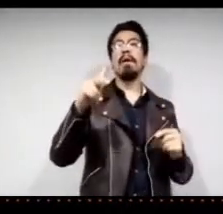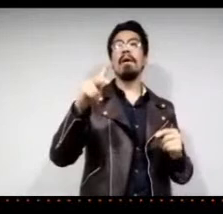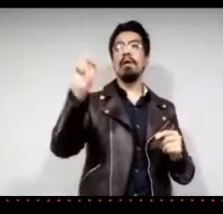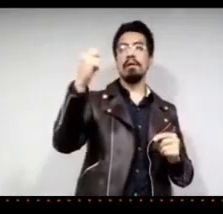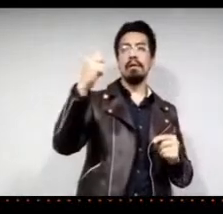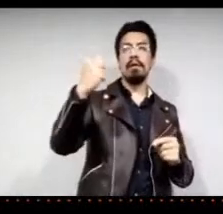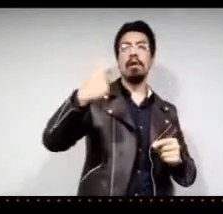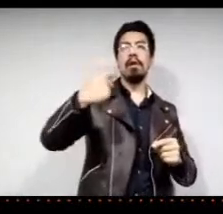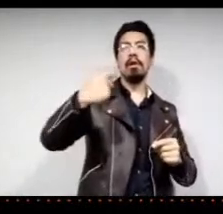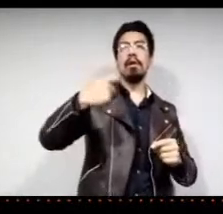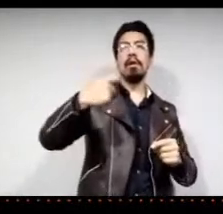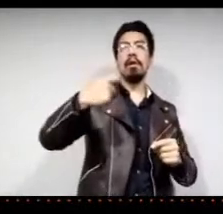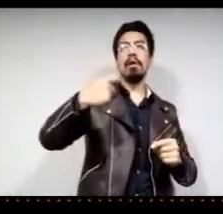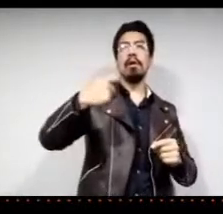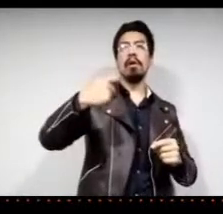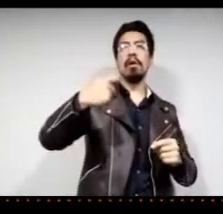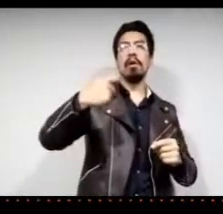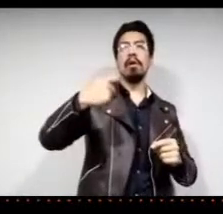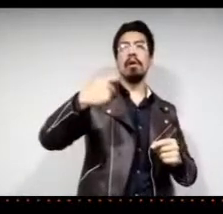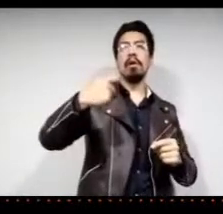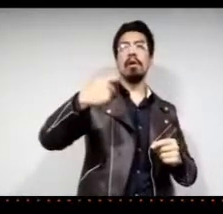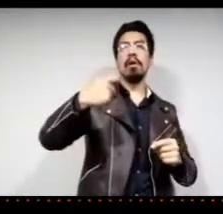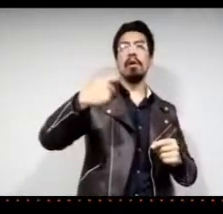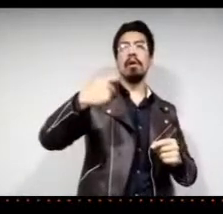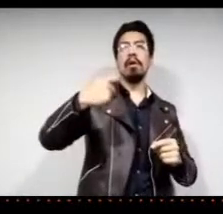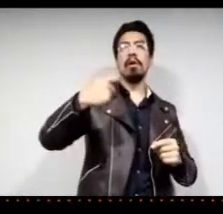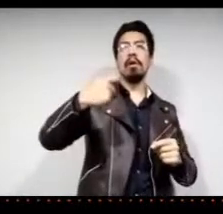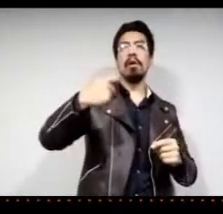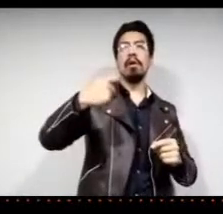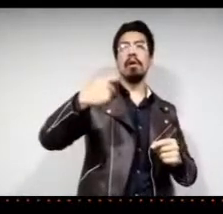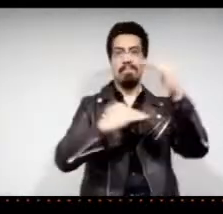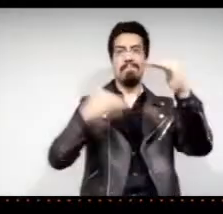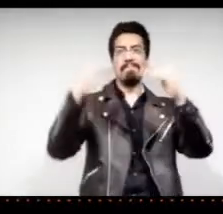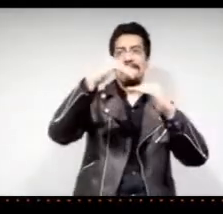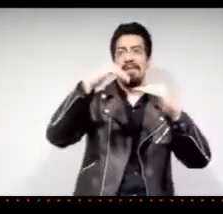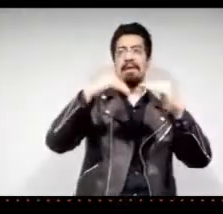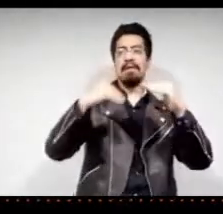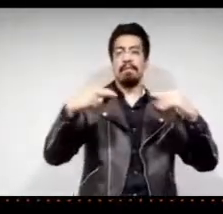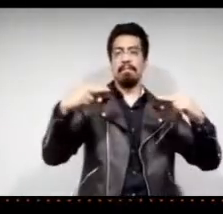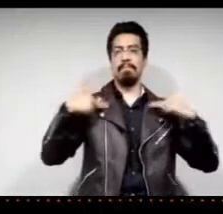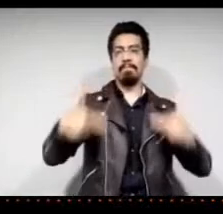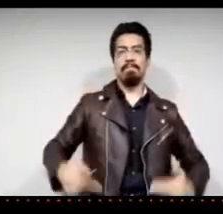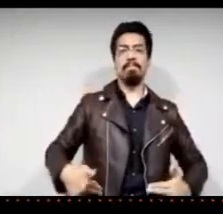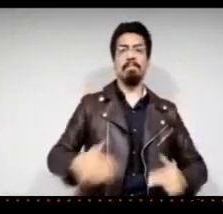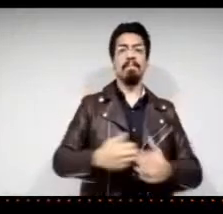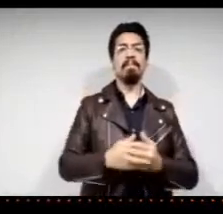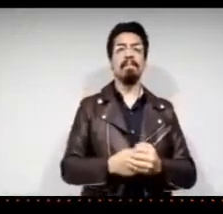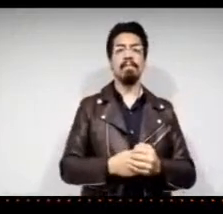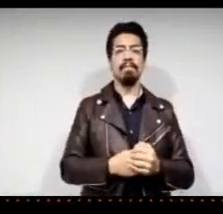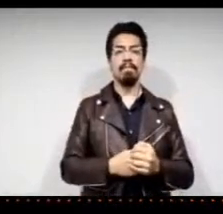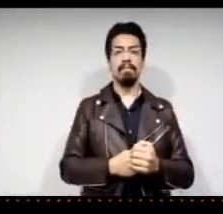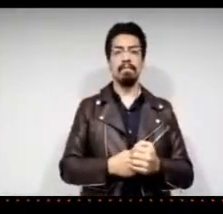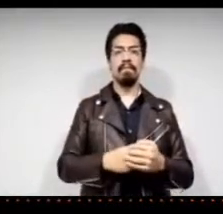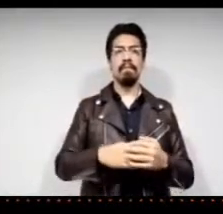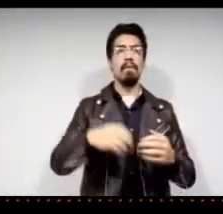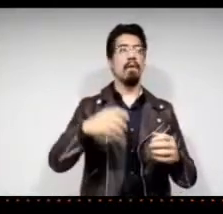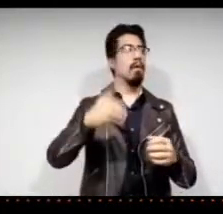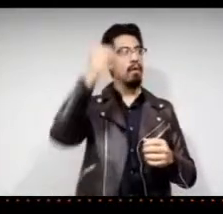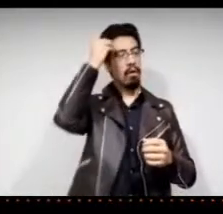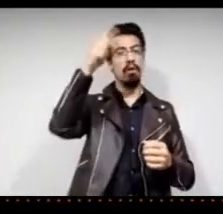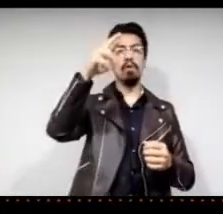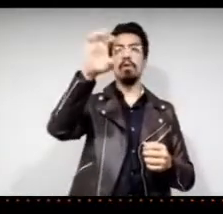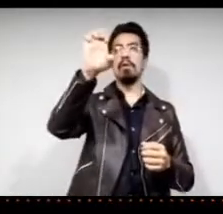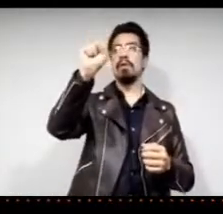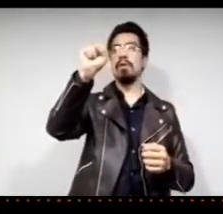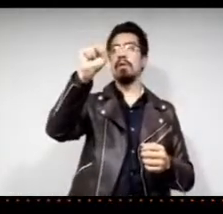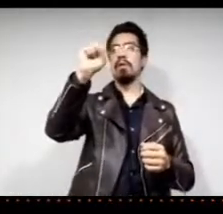humanismo en la experiencia educativa, ¿no? Y ahí le dejaría. Muchas gracias, doctor. Adelante, doctor Escamilla. Adelante, adelante. Es una frase que no